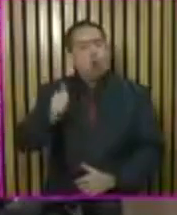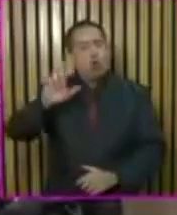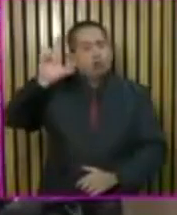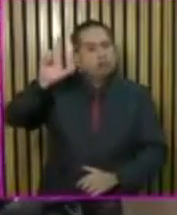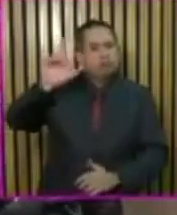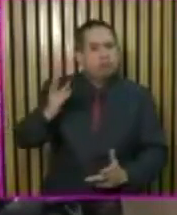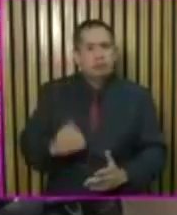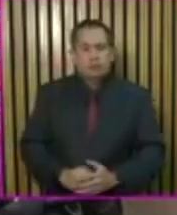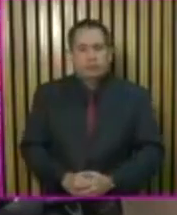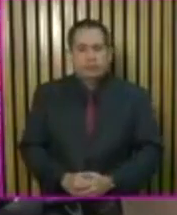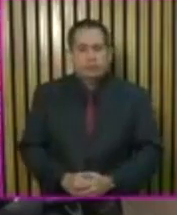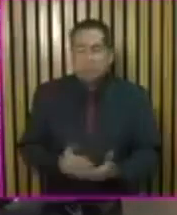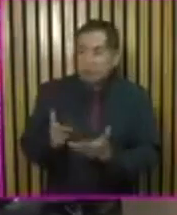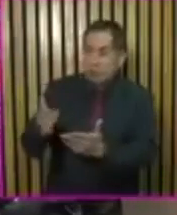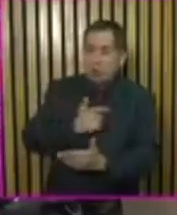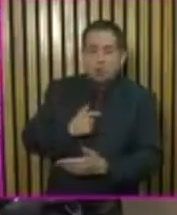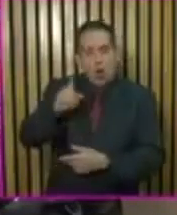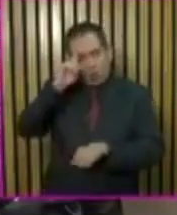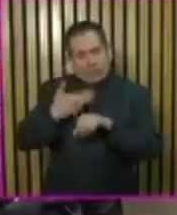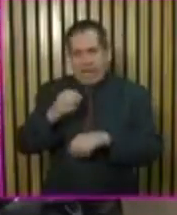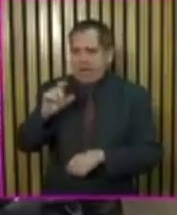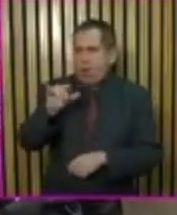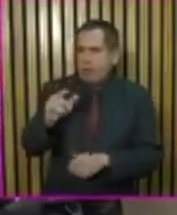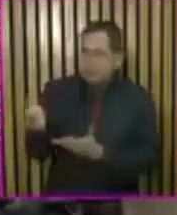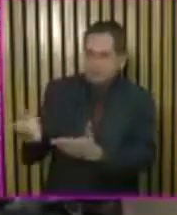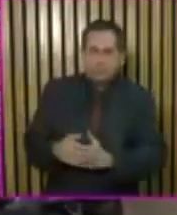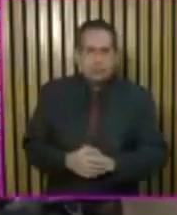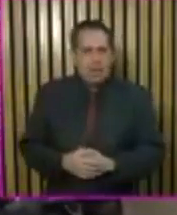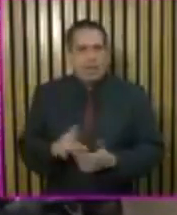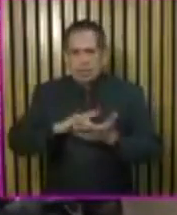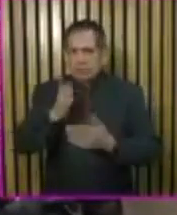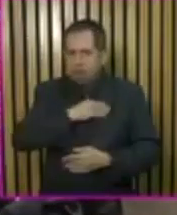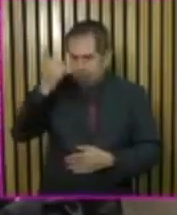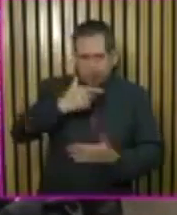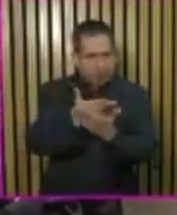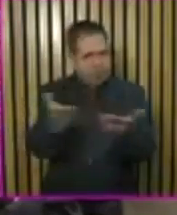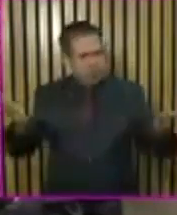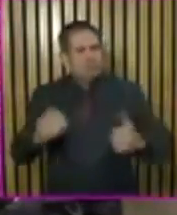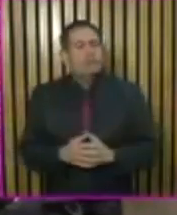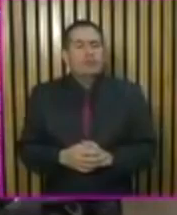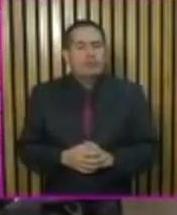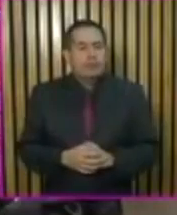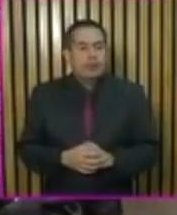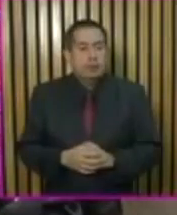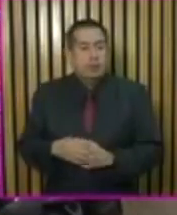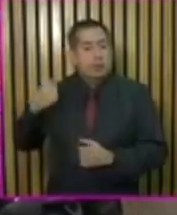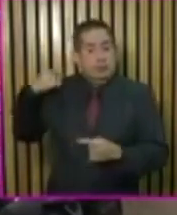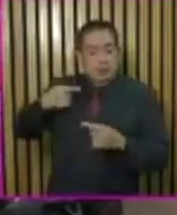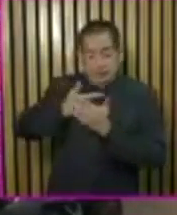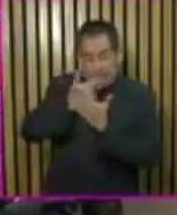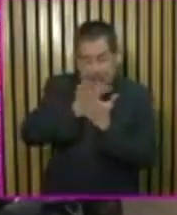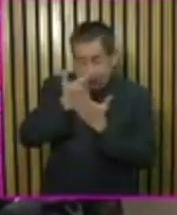para la programación y presupuestación del gasto público federal de la secretaría de hacienda y crédito público elio a fin de que el consejero general